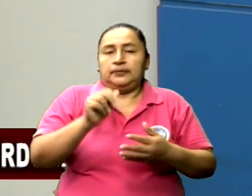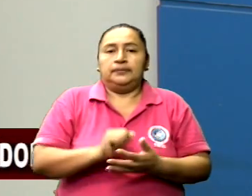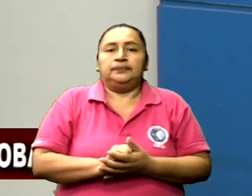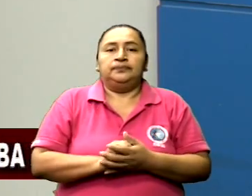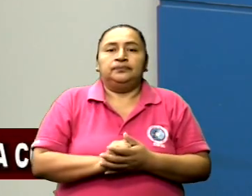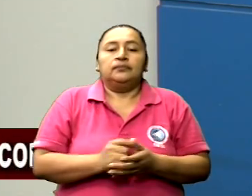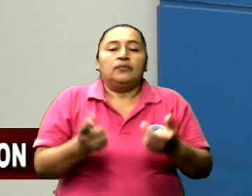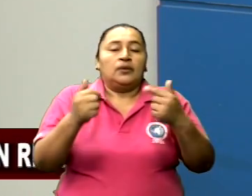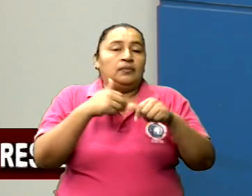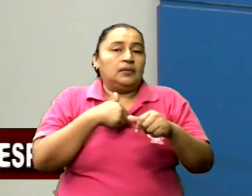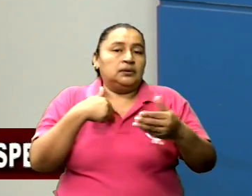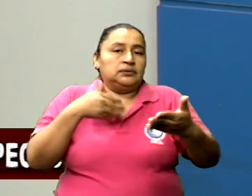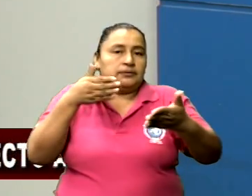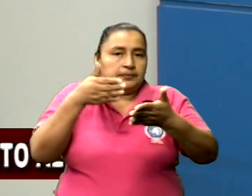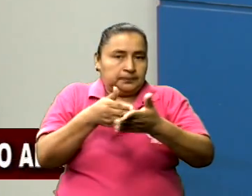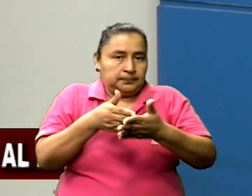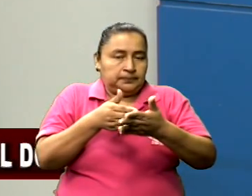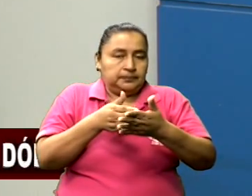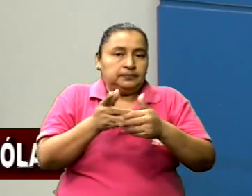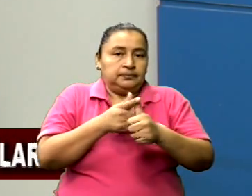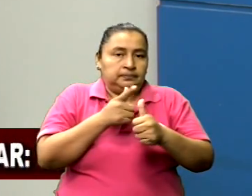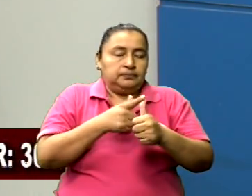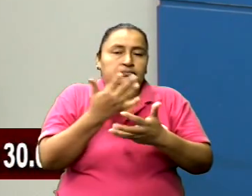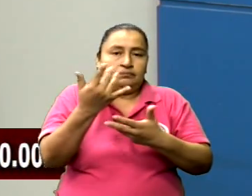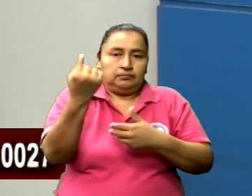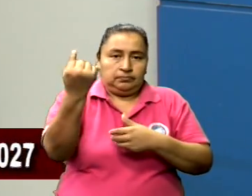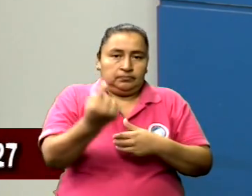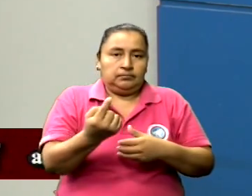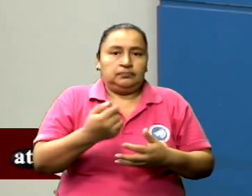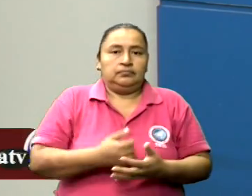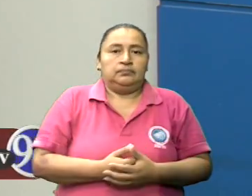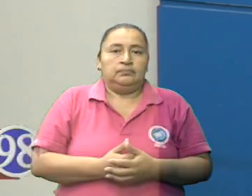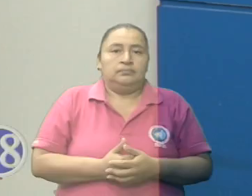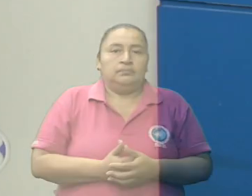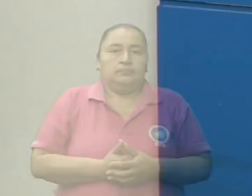Es momento de nuestra primera pausa. Ya volvemos.